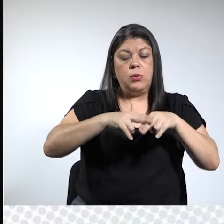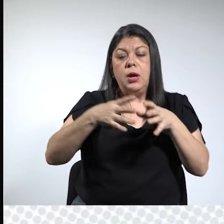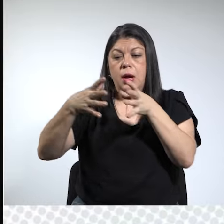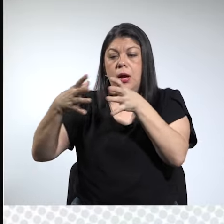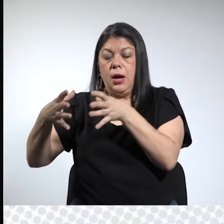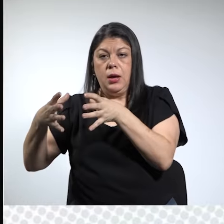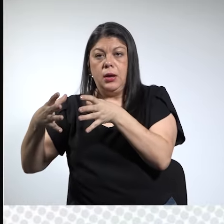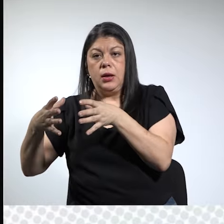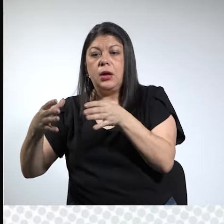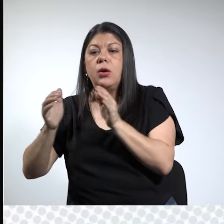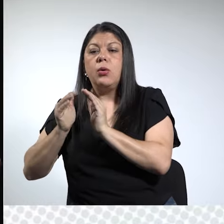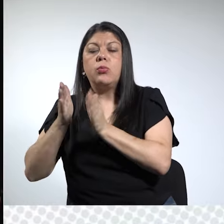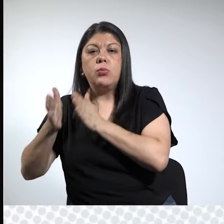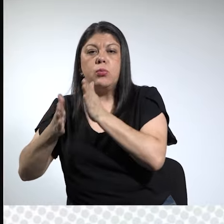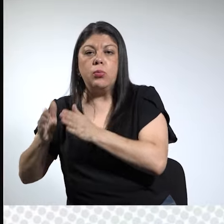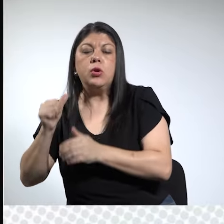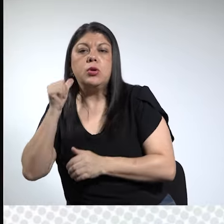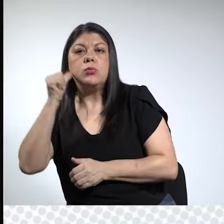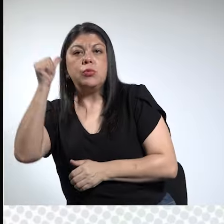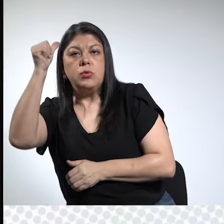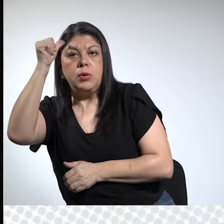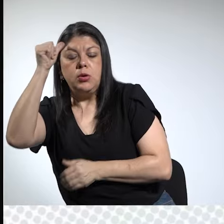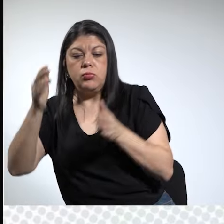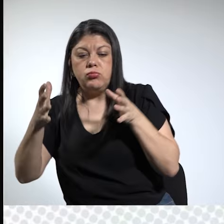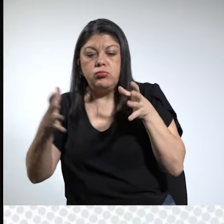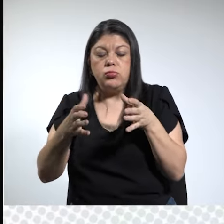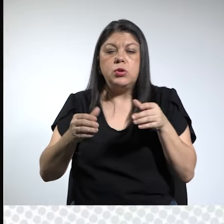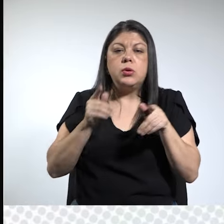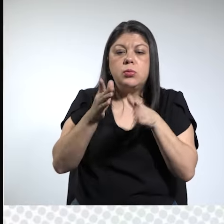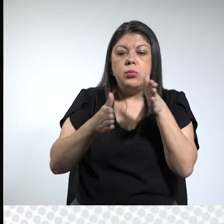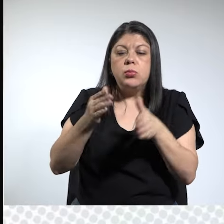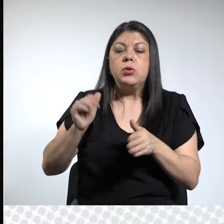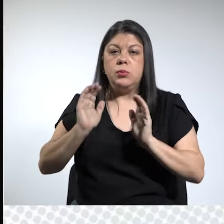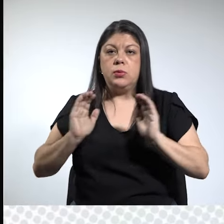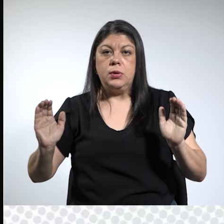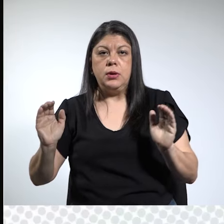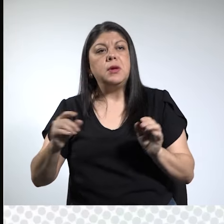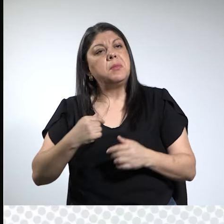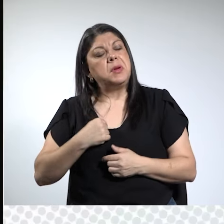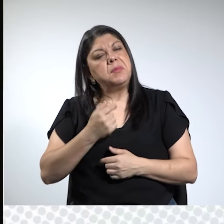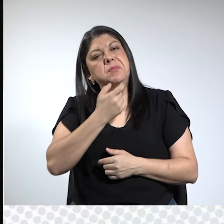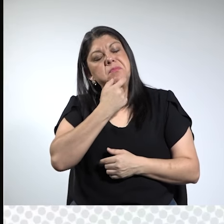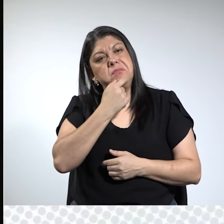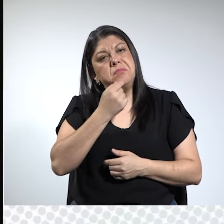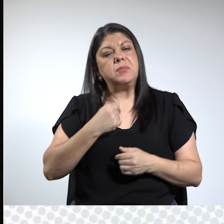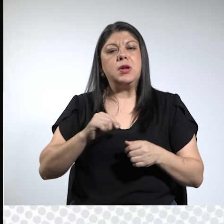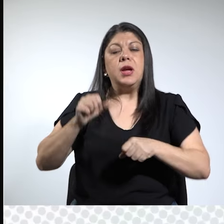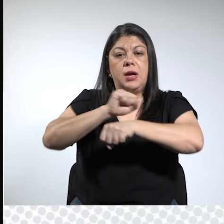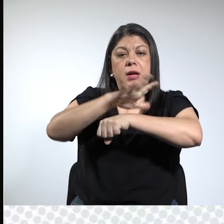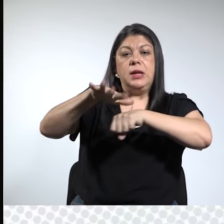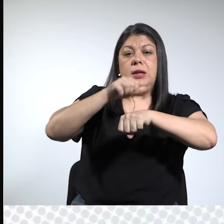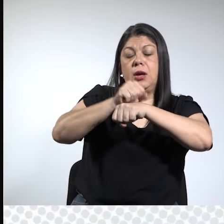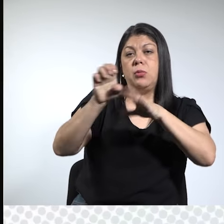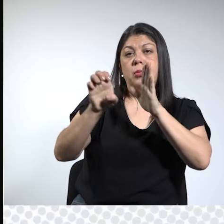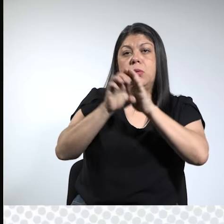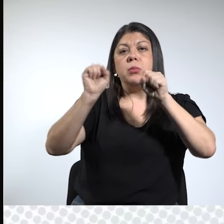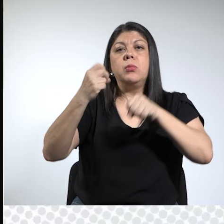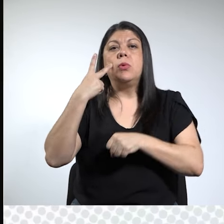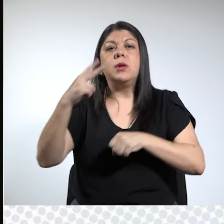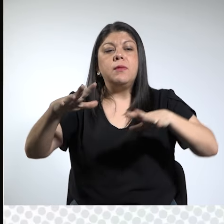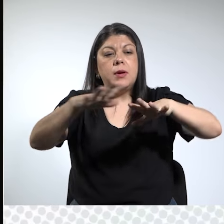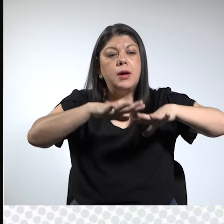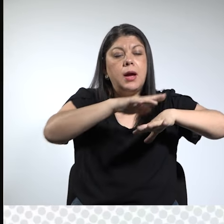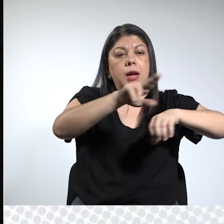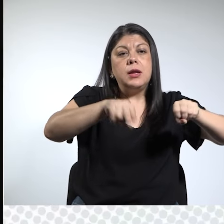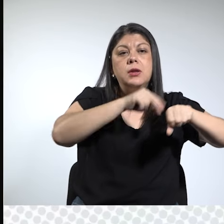una guardería que era de niños y otra que era de personas adultas mayores. Y es muy simpático porque en Singapur, por ejemplo, uno ve todas las áreas